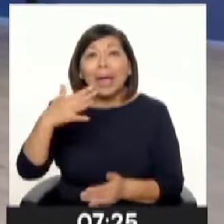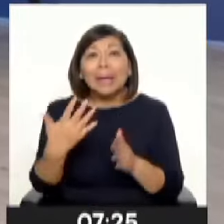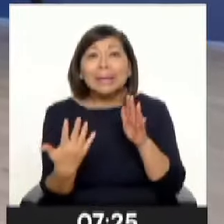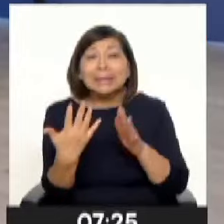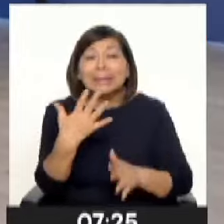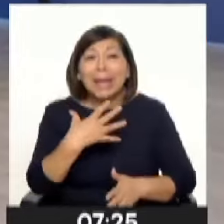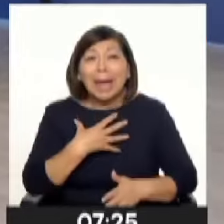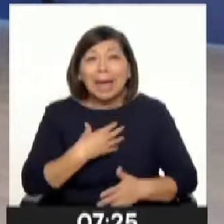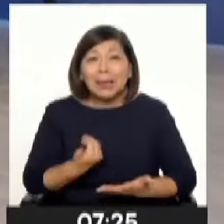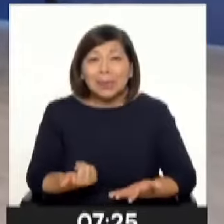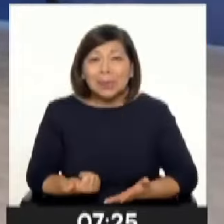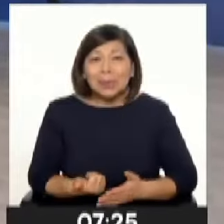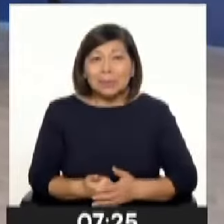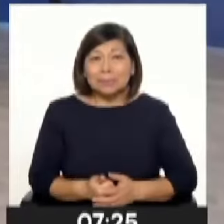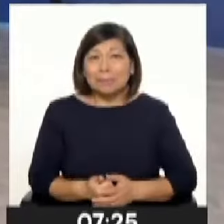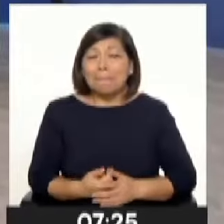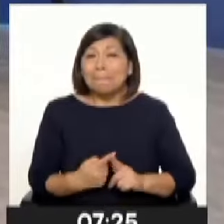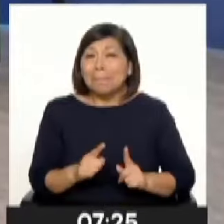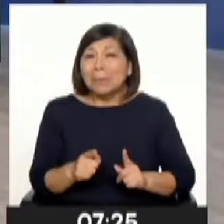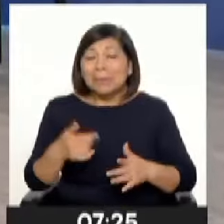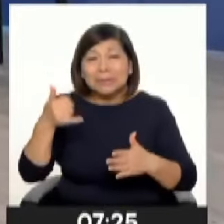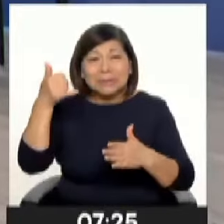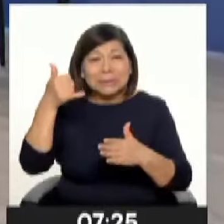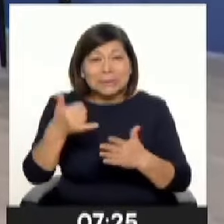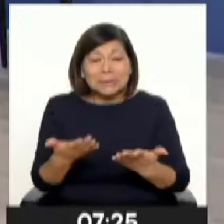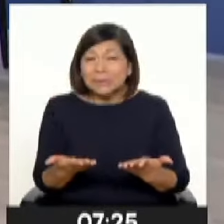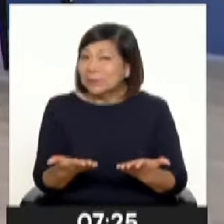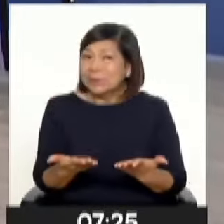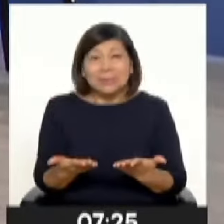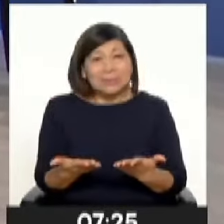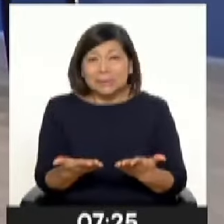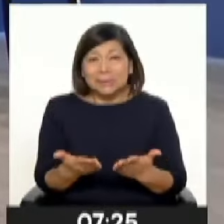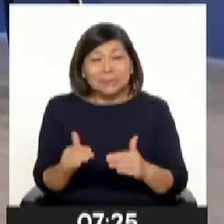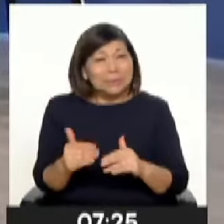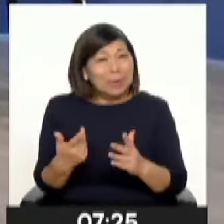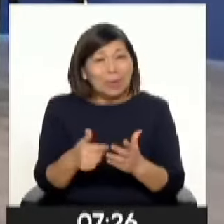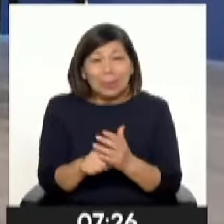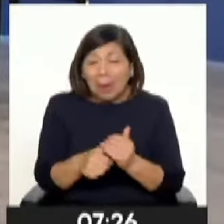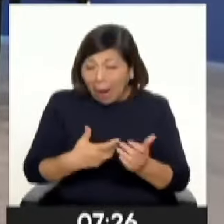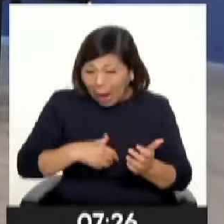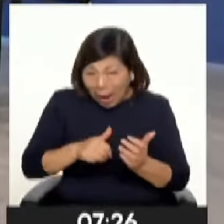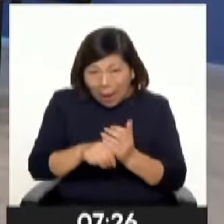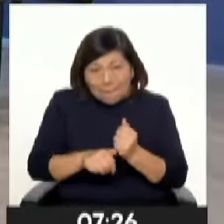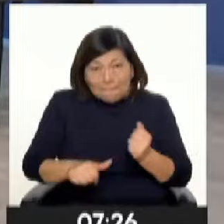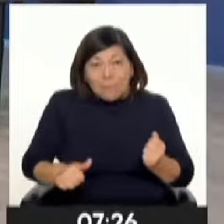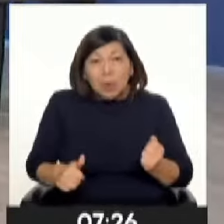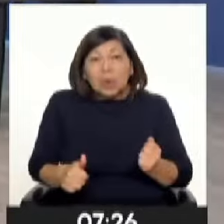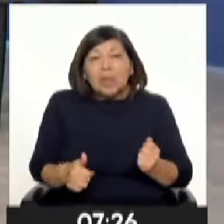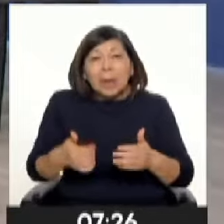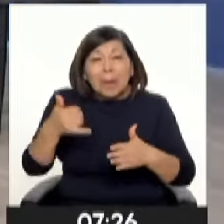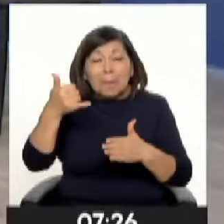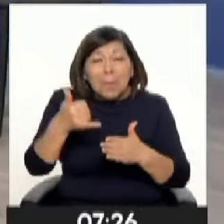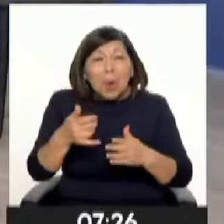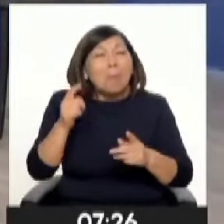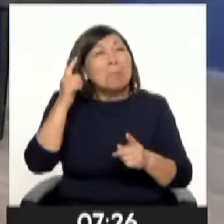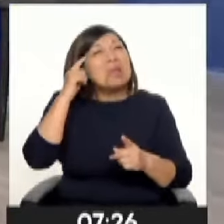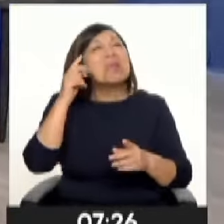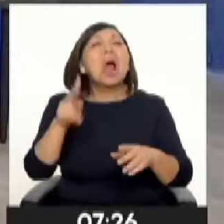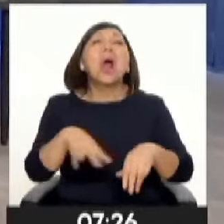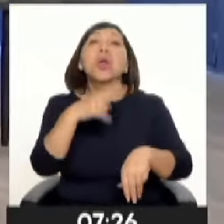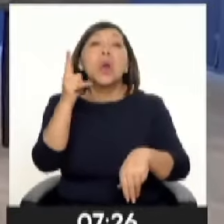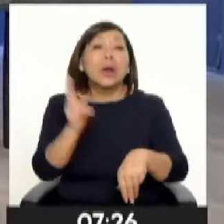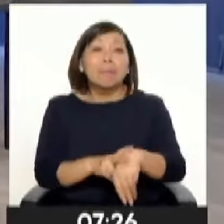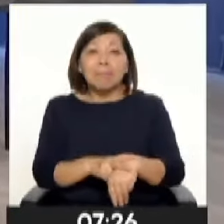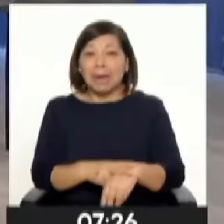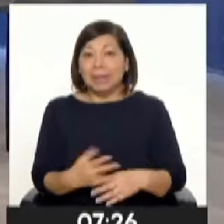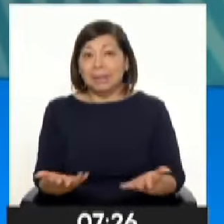legrado. Porque la violación, el problema no es el legrado, no es el aborto, es que las violaciones se normalizan,